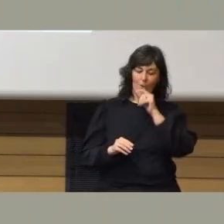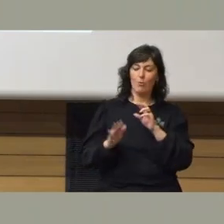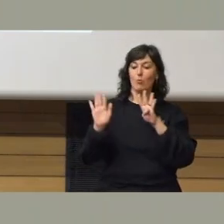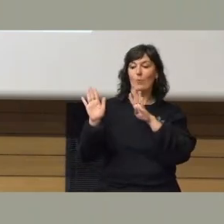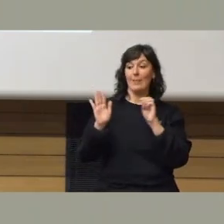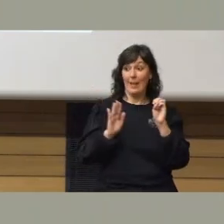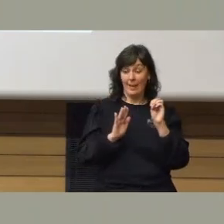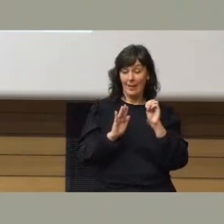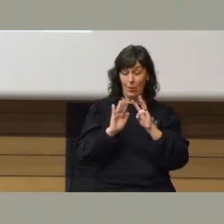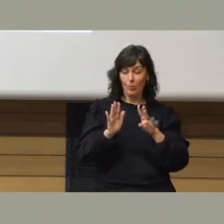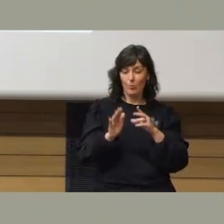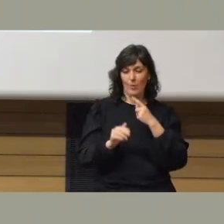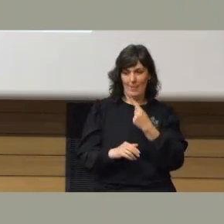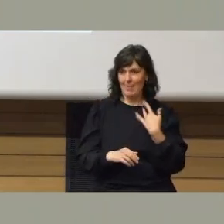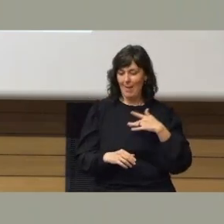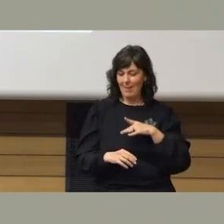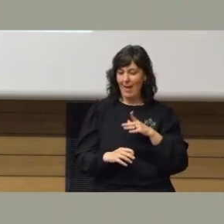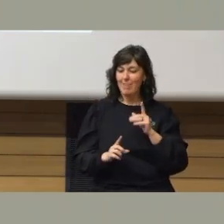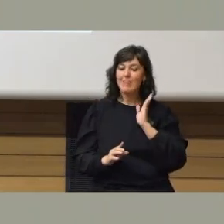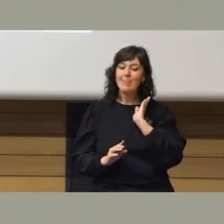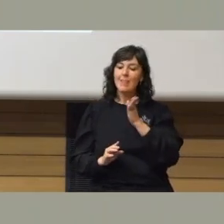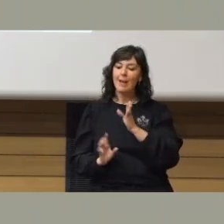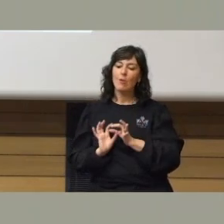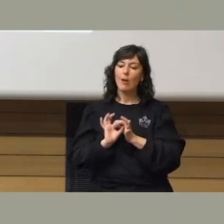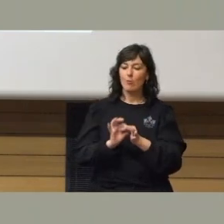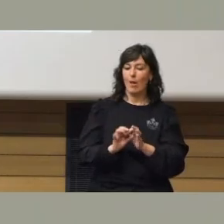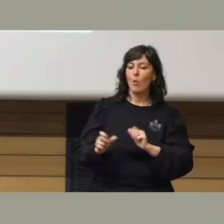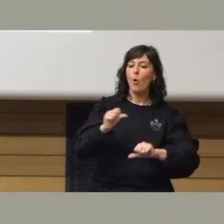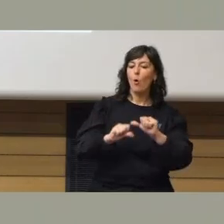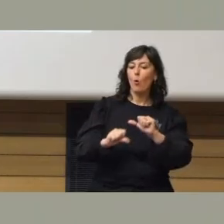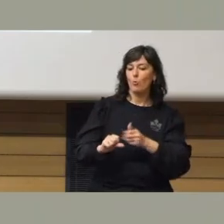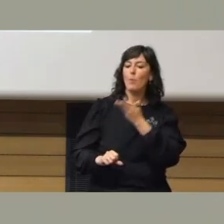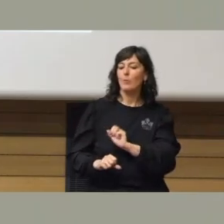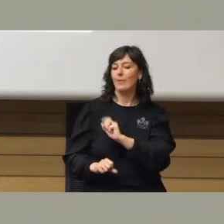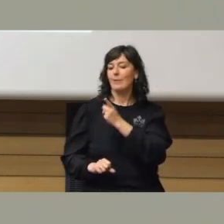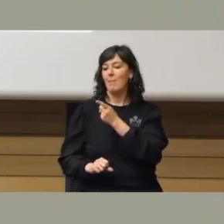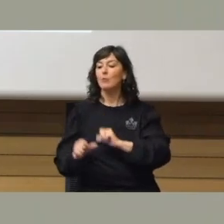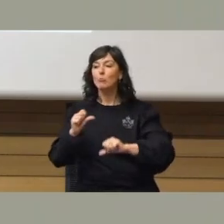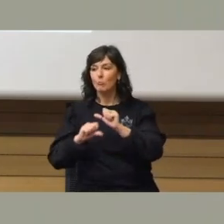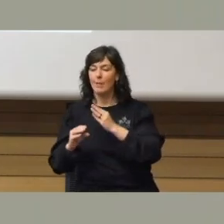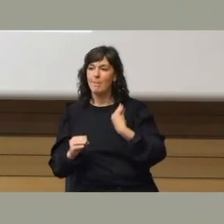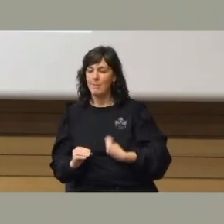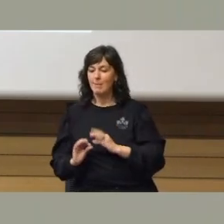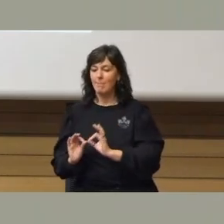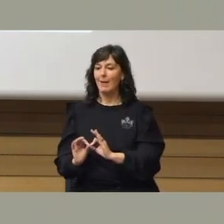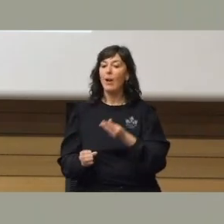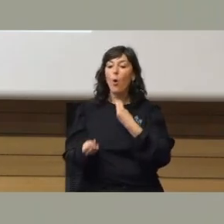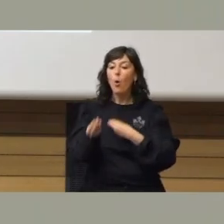al consumo son tanto más importantes que la sustancia. Y no todos los consumos tienen que ser problemáticos.